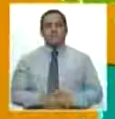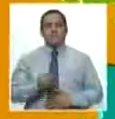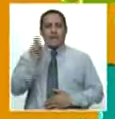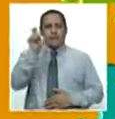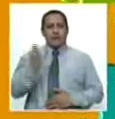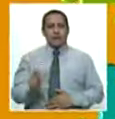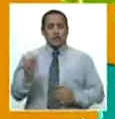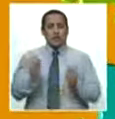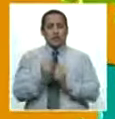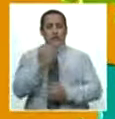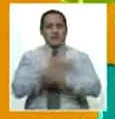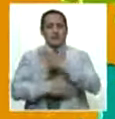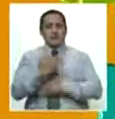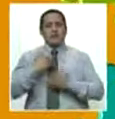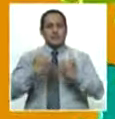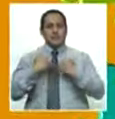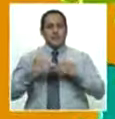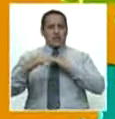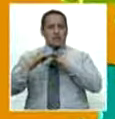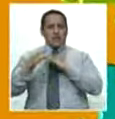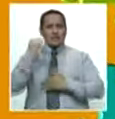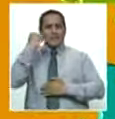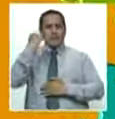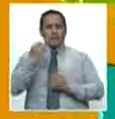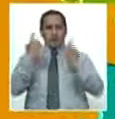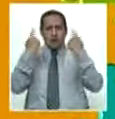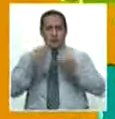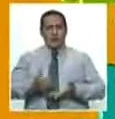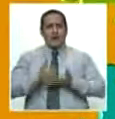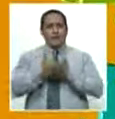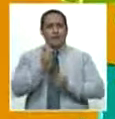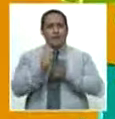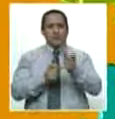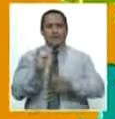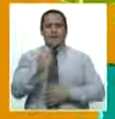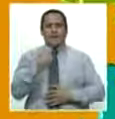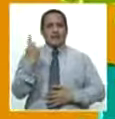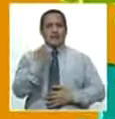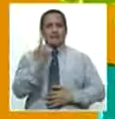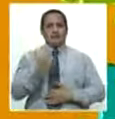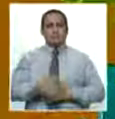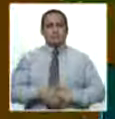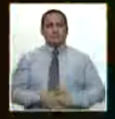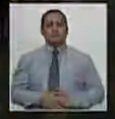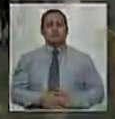La persona con discapacidad tiene iguales derechos que los que asisten a la población en general.